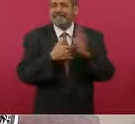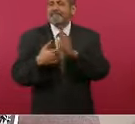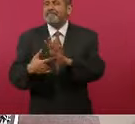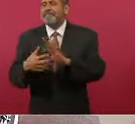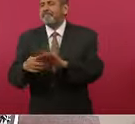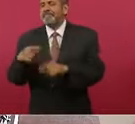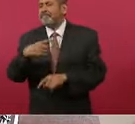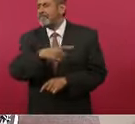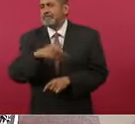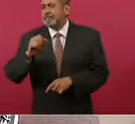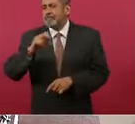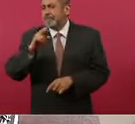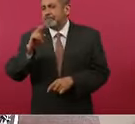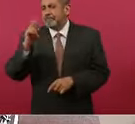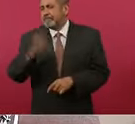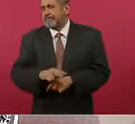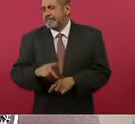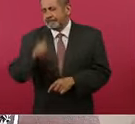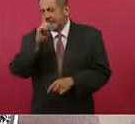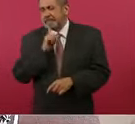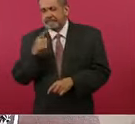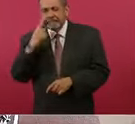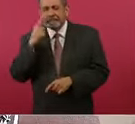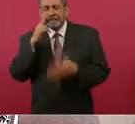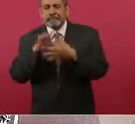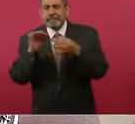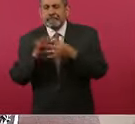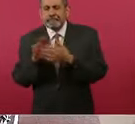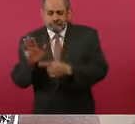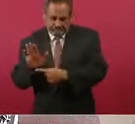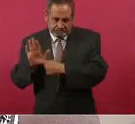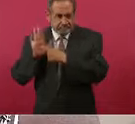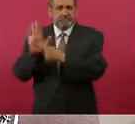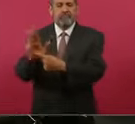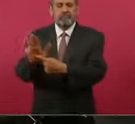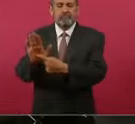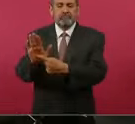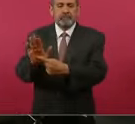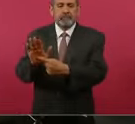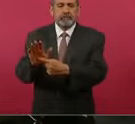porque nos dan la oportunidad de mostrar